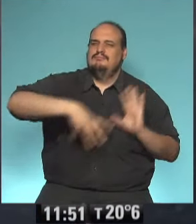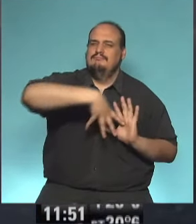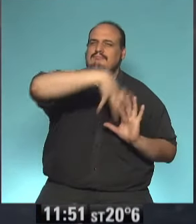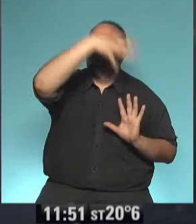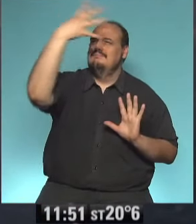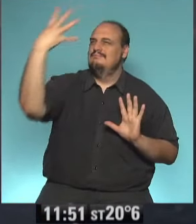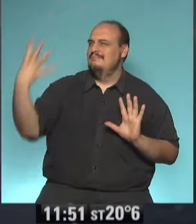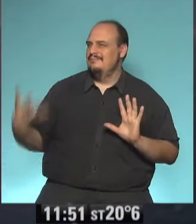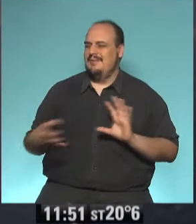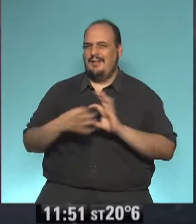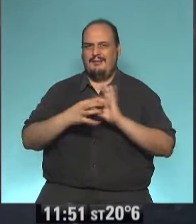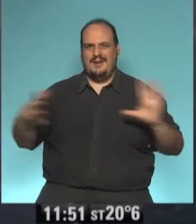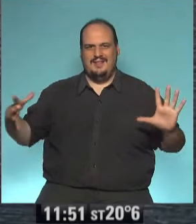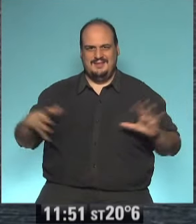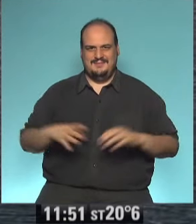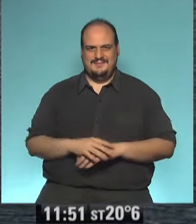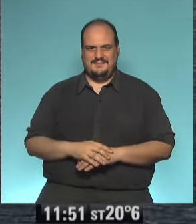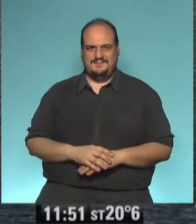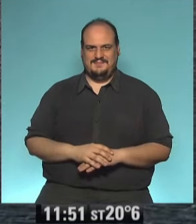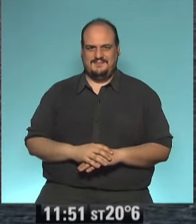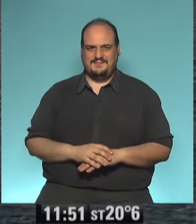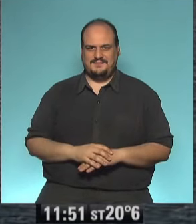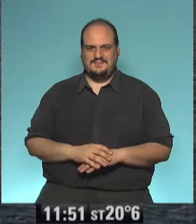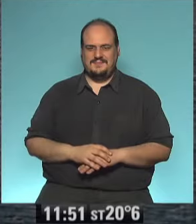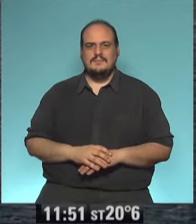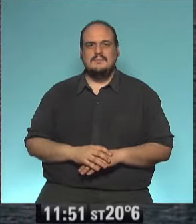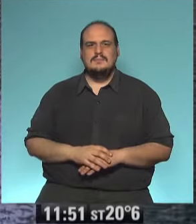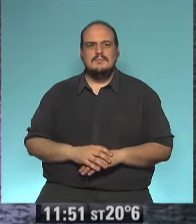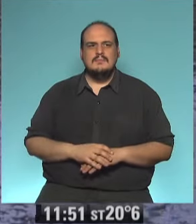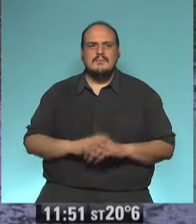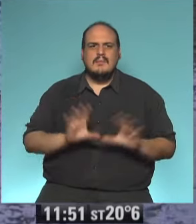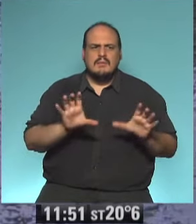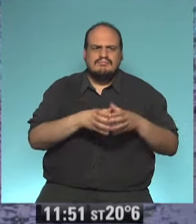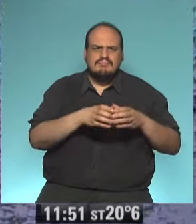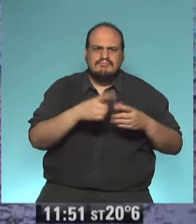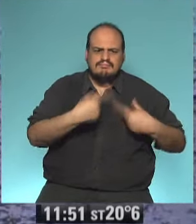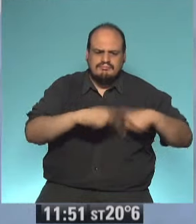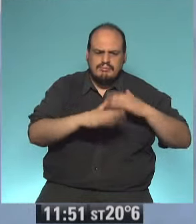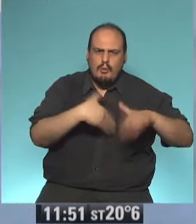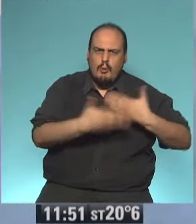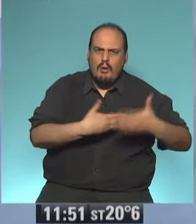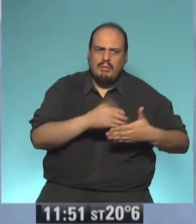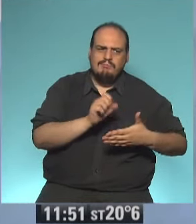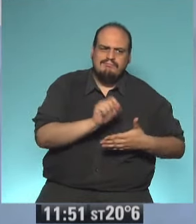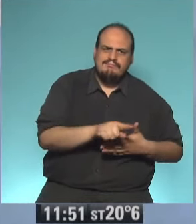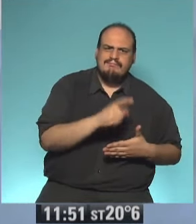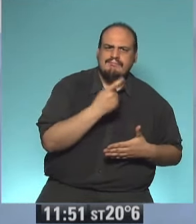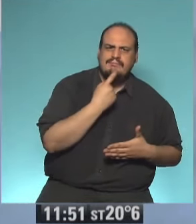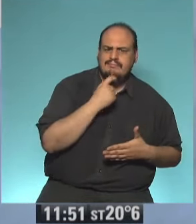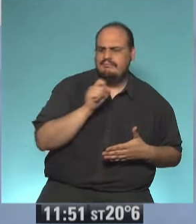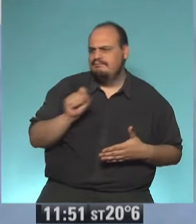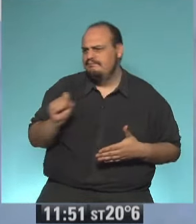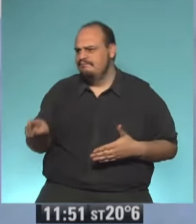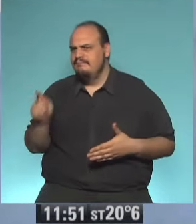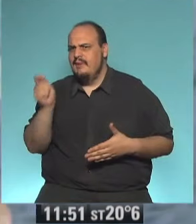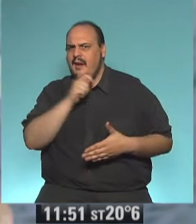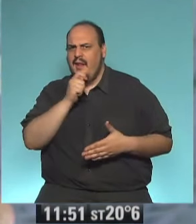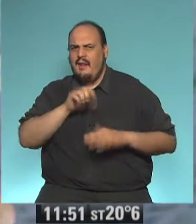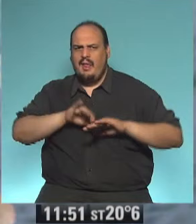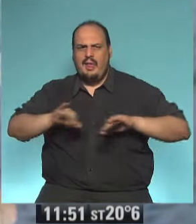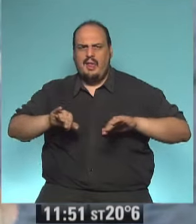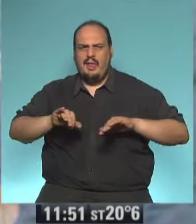de color libertad. ¿Quién dijo que los juguetes son de nene o de nena?